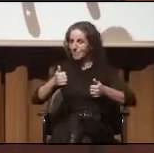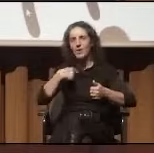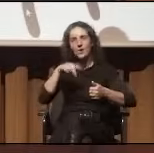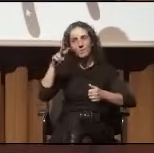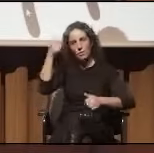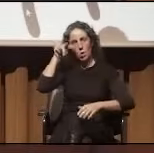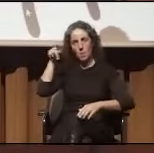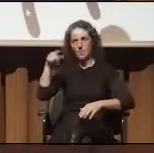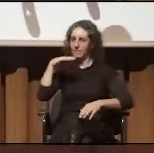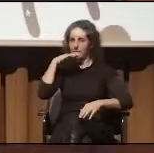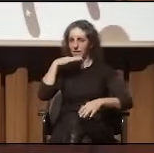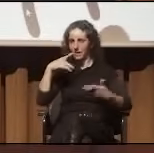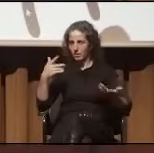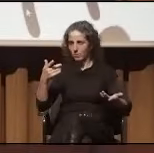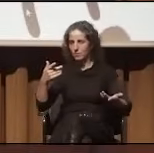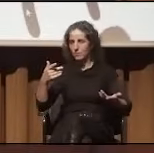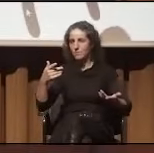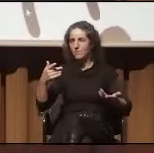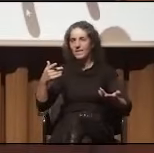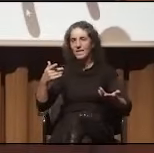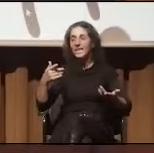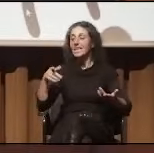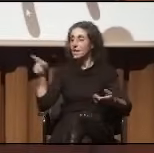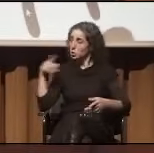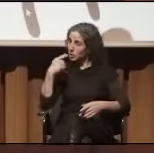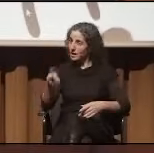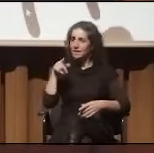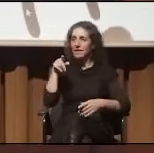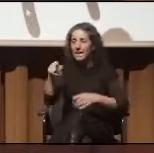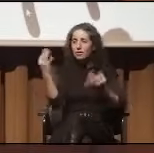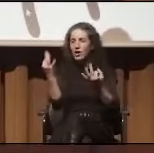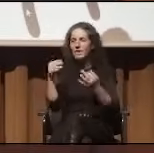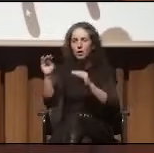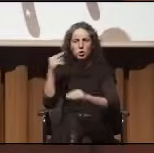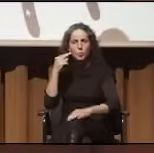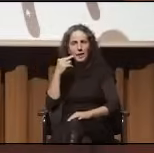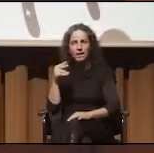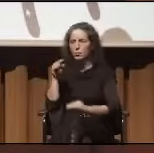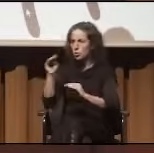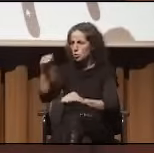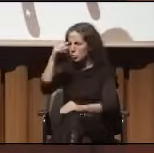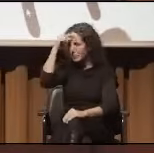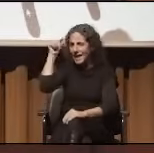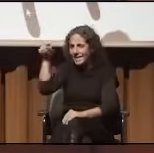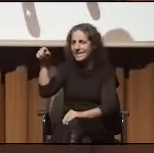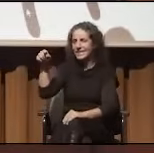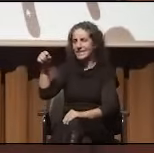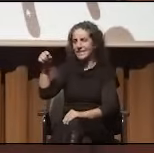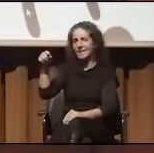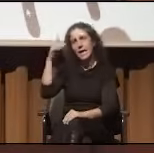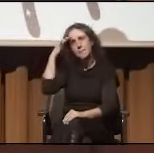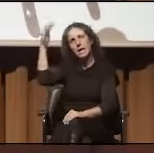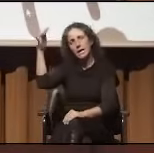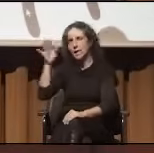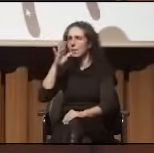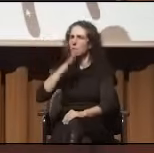le dices, todo lo que proyectas, Fernando, todo lo que esto son tus miedos, es tu mente solo la que proyecta. Porque mi familia me va a